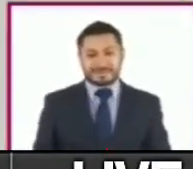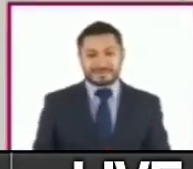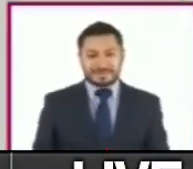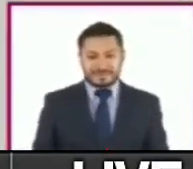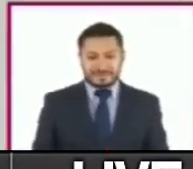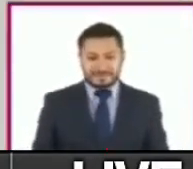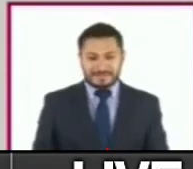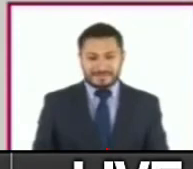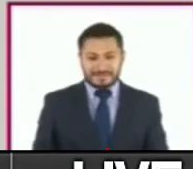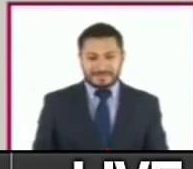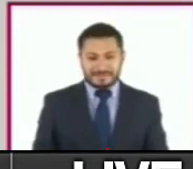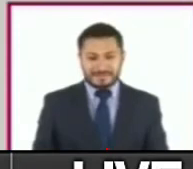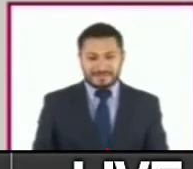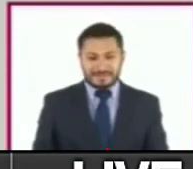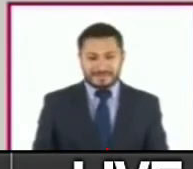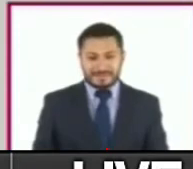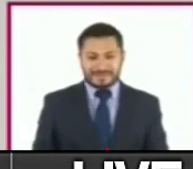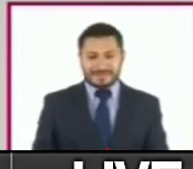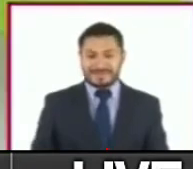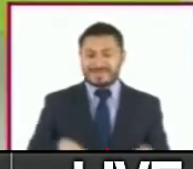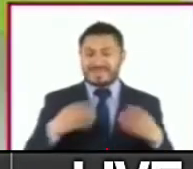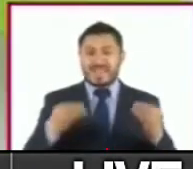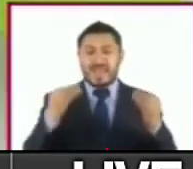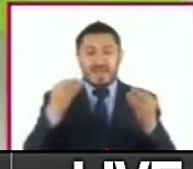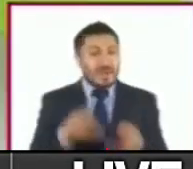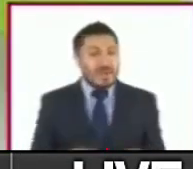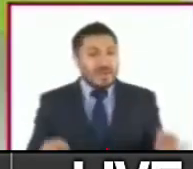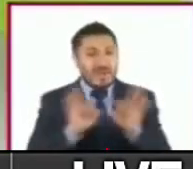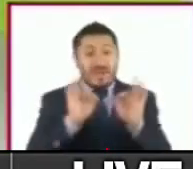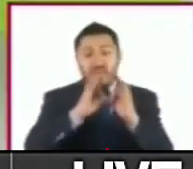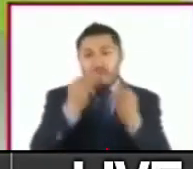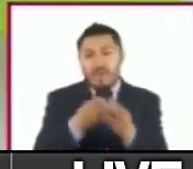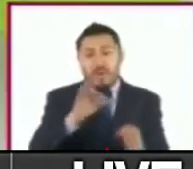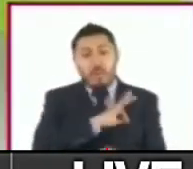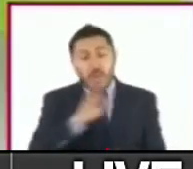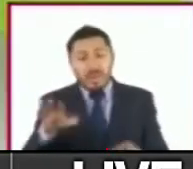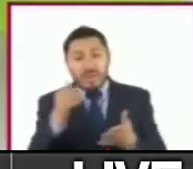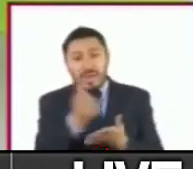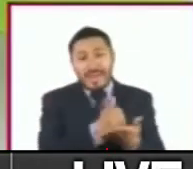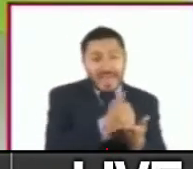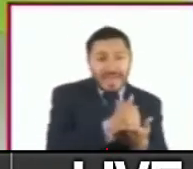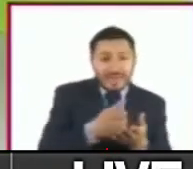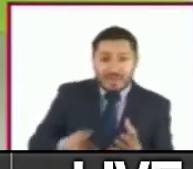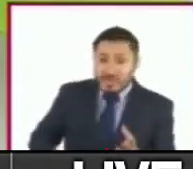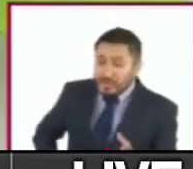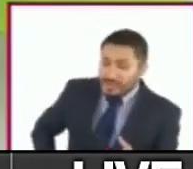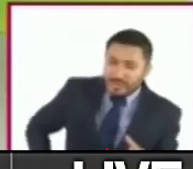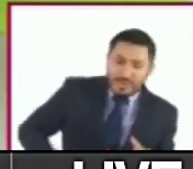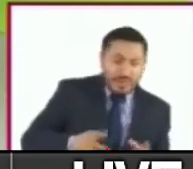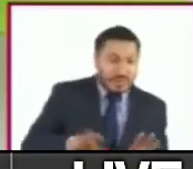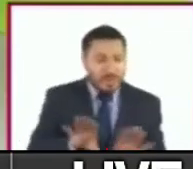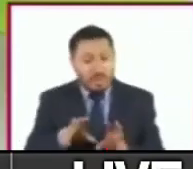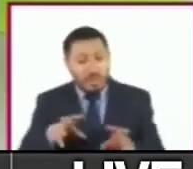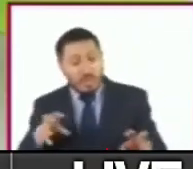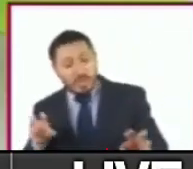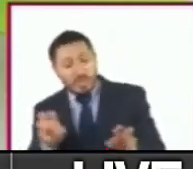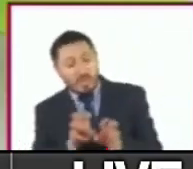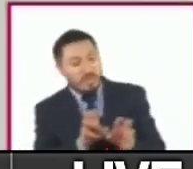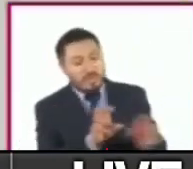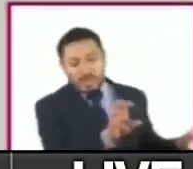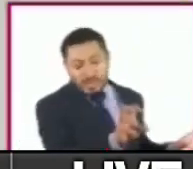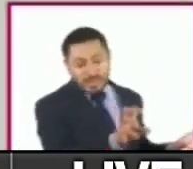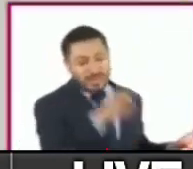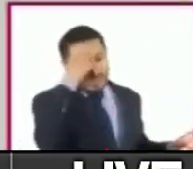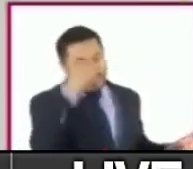Vamos. Aquí también la estrategia puede empujar la pelota azul con tal de que la roja quede más cerca de la blanca. Eso